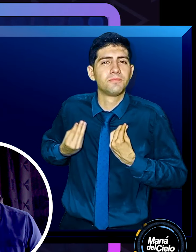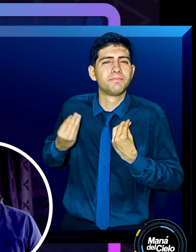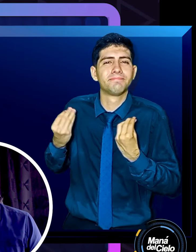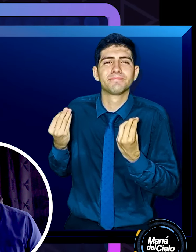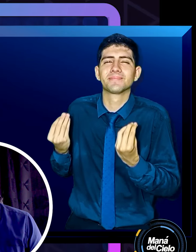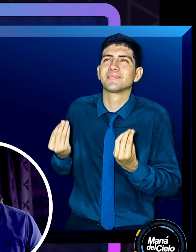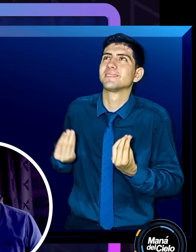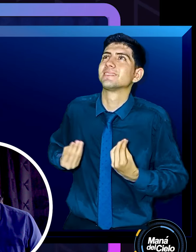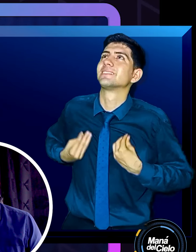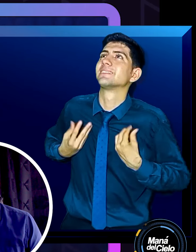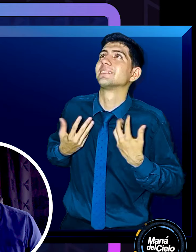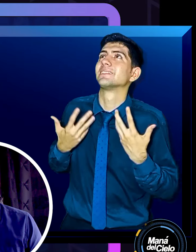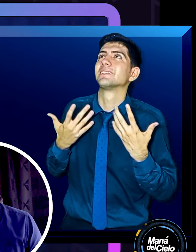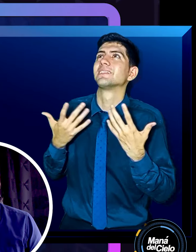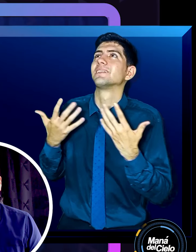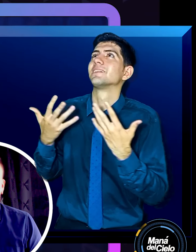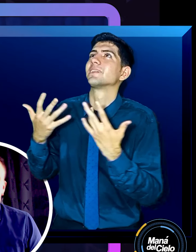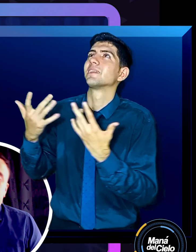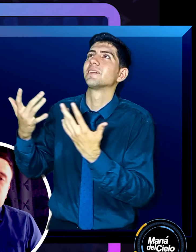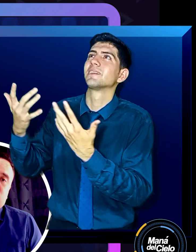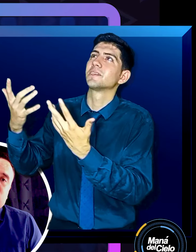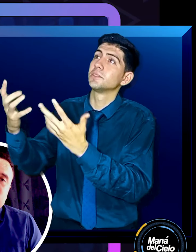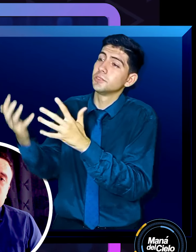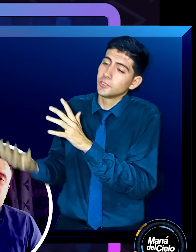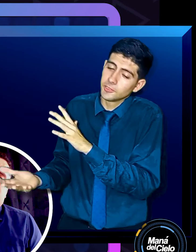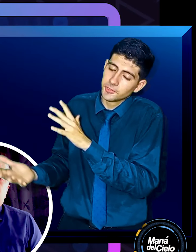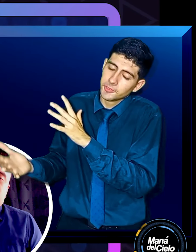vivamos o que